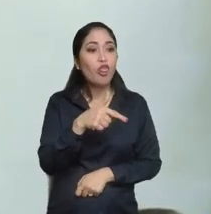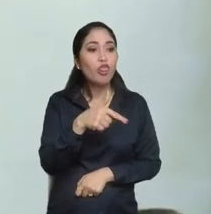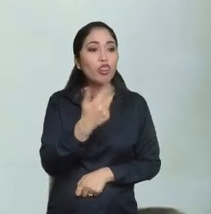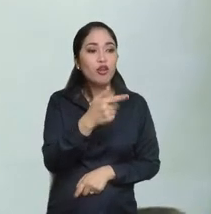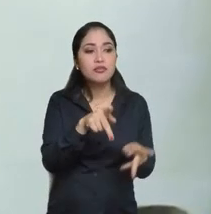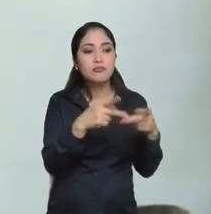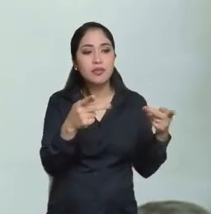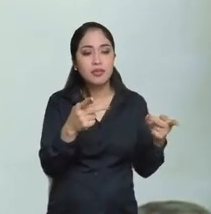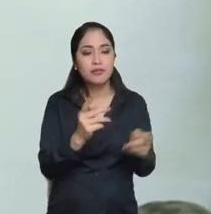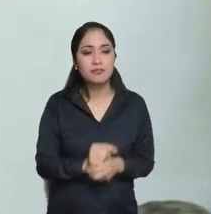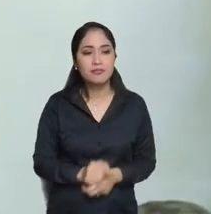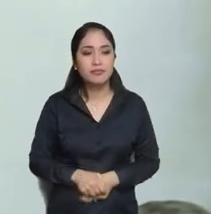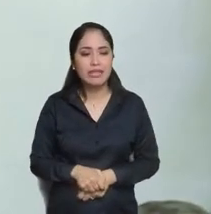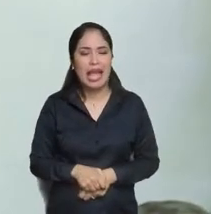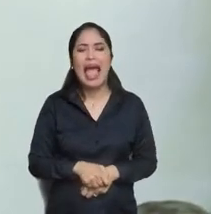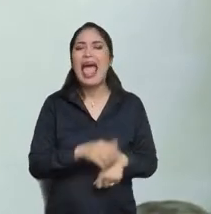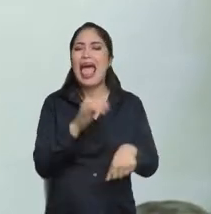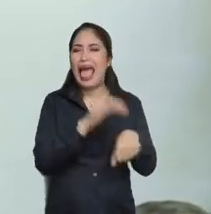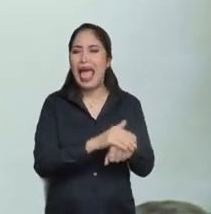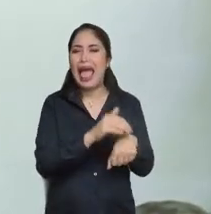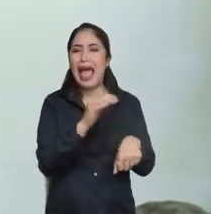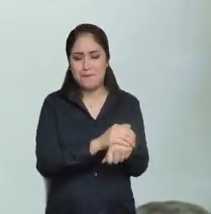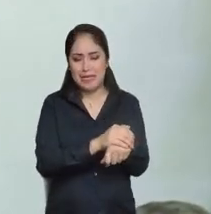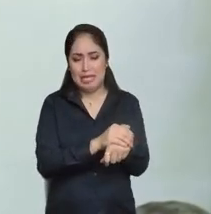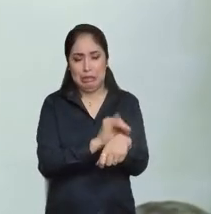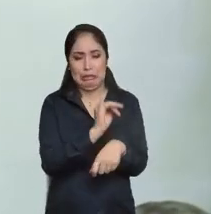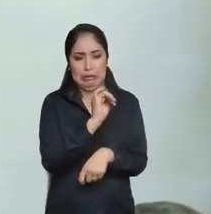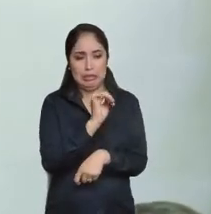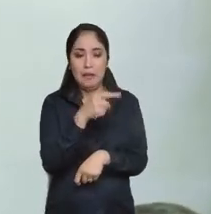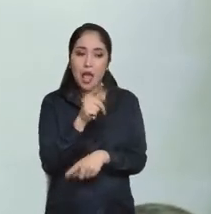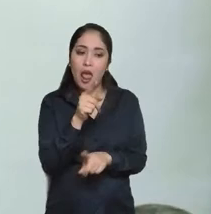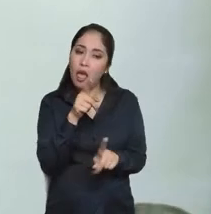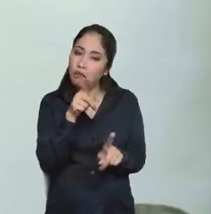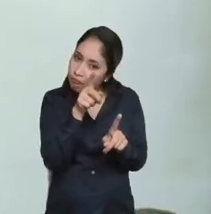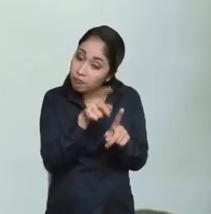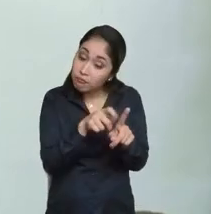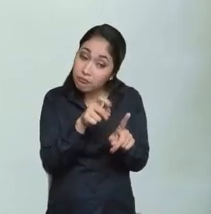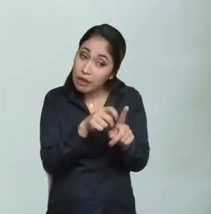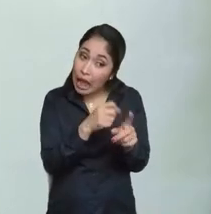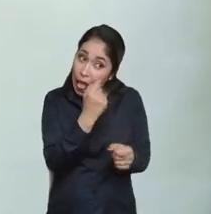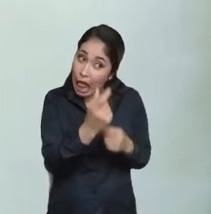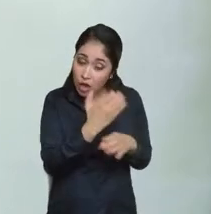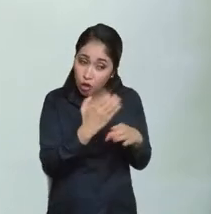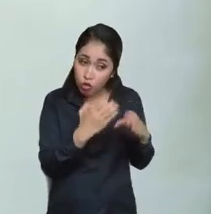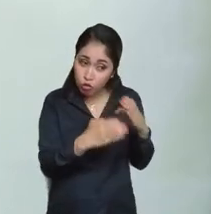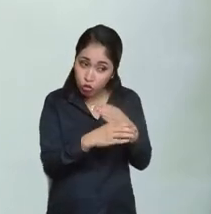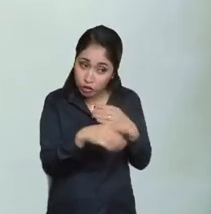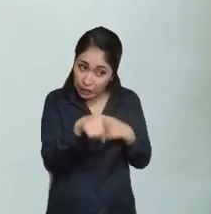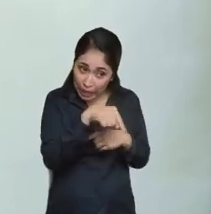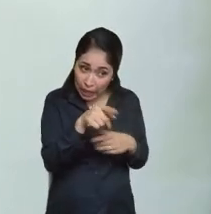Son mis cuates, pero no los dejo de criticar. No estoy de acuerdo con muchas de las cosas que hacen, pero fue.